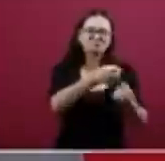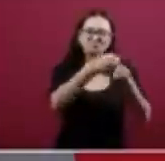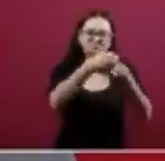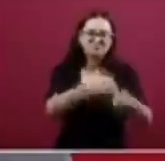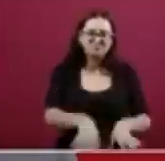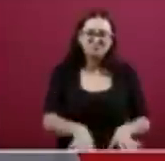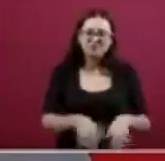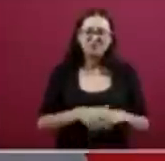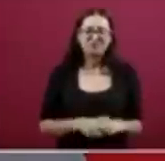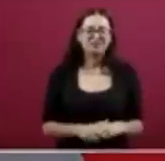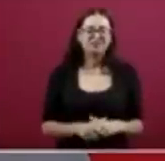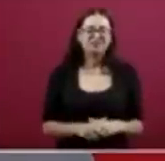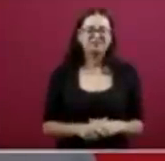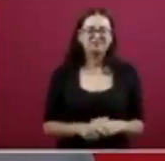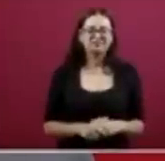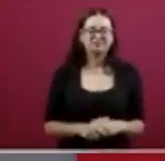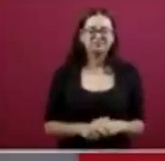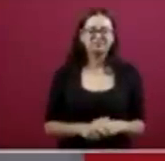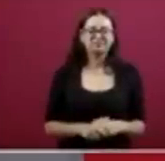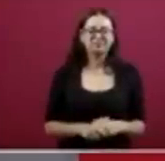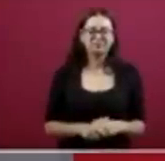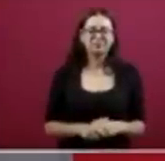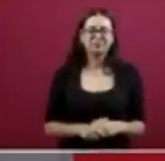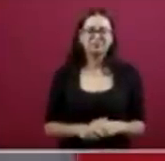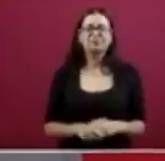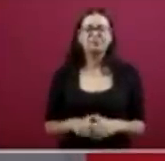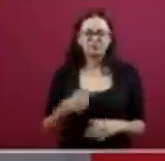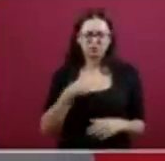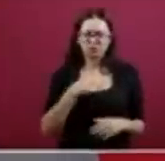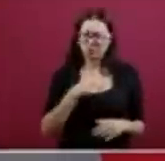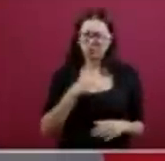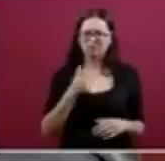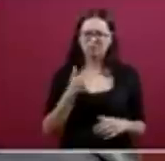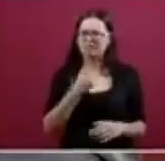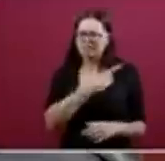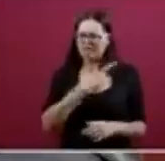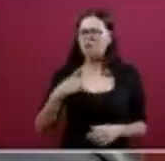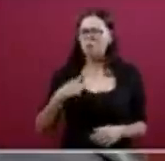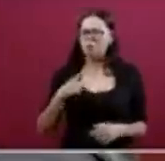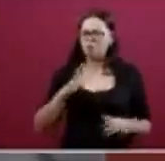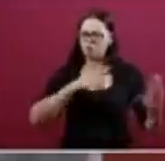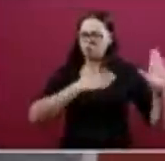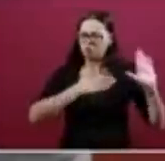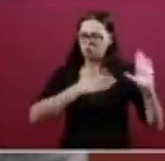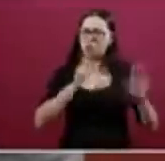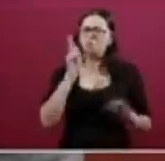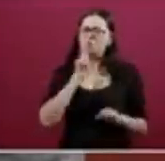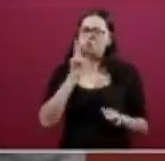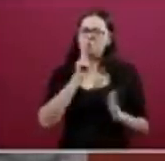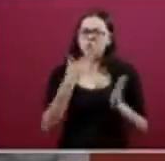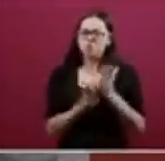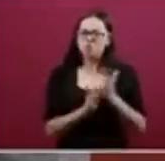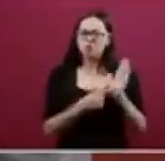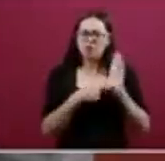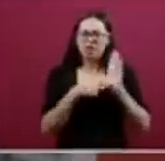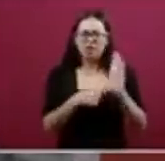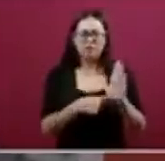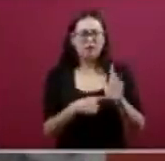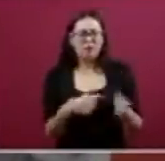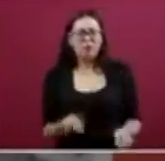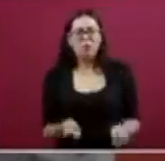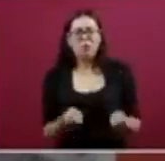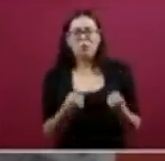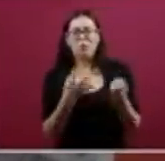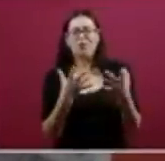probar, además tengo ese compromiso con ustedes, de que les voy a probar de cuánto dinero